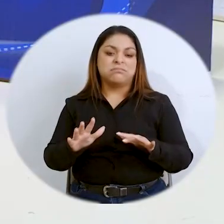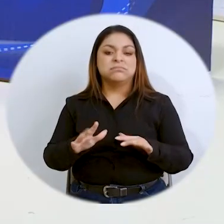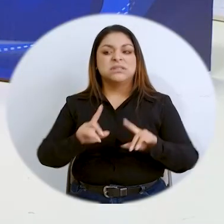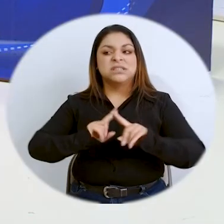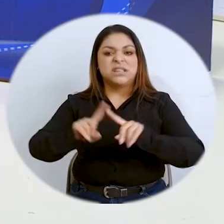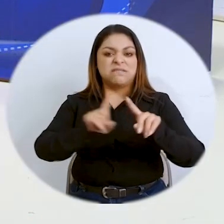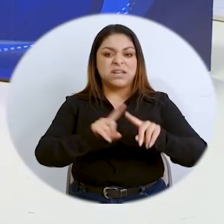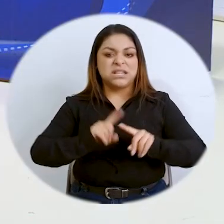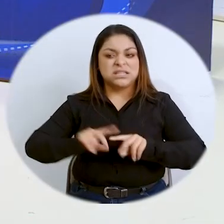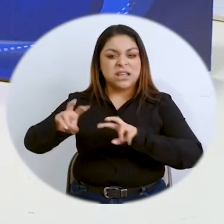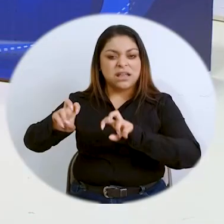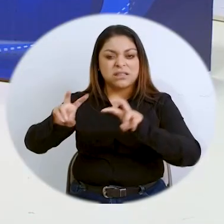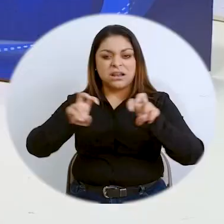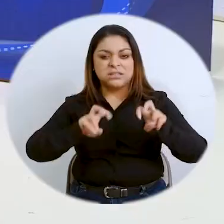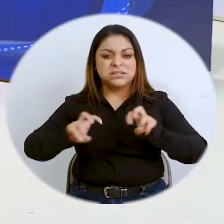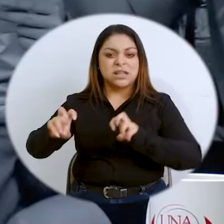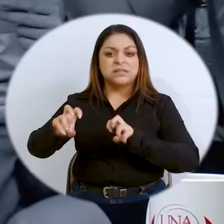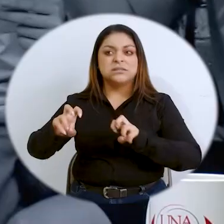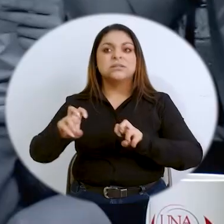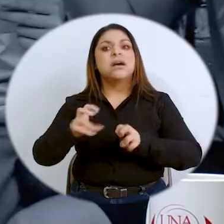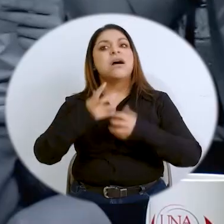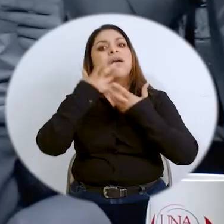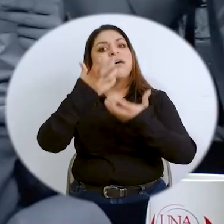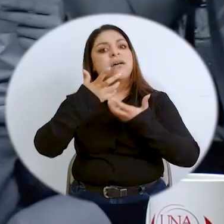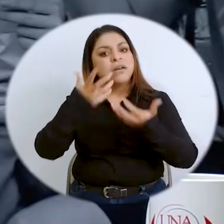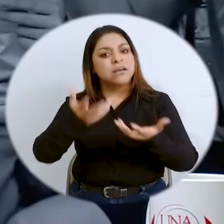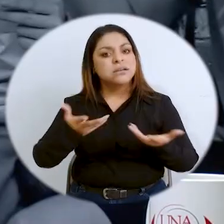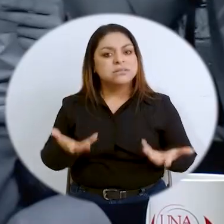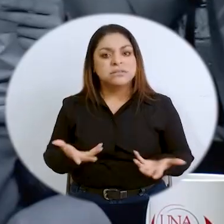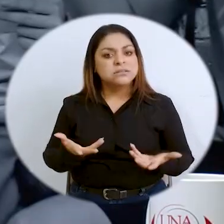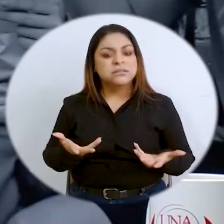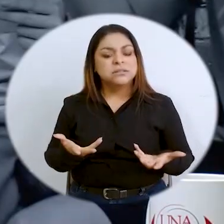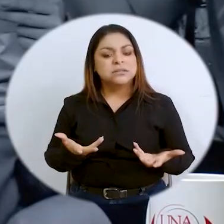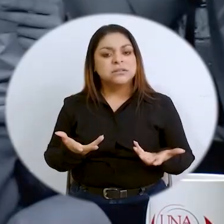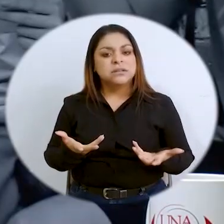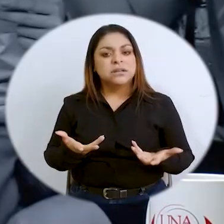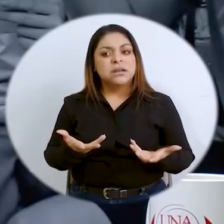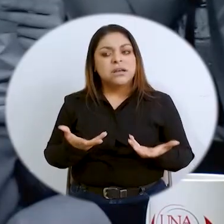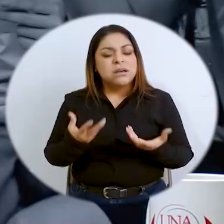¿verdad?, diferentes analistas han levantado la voz de que